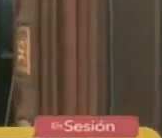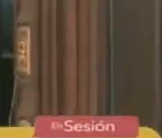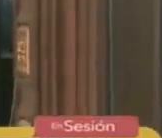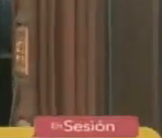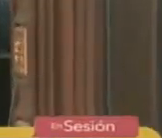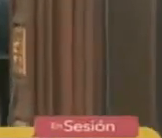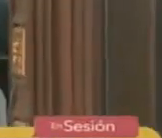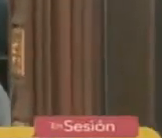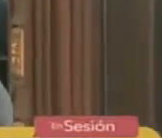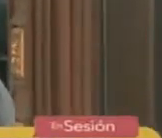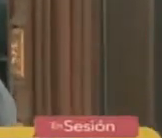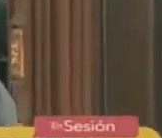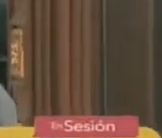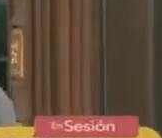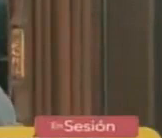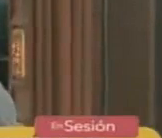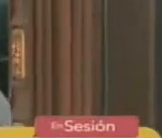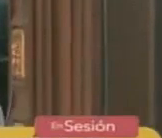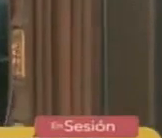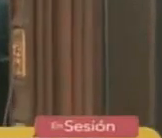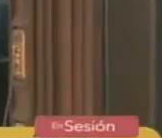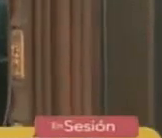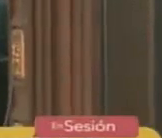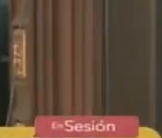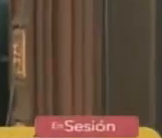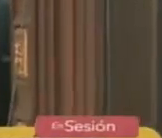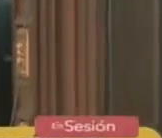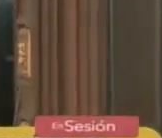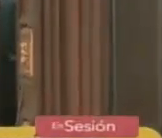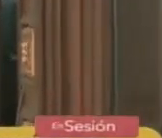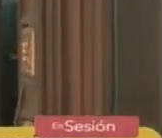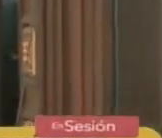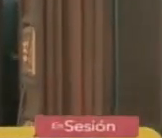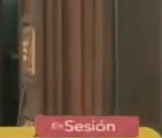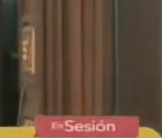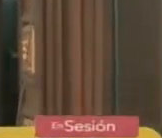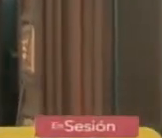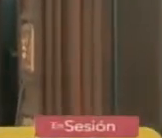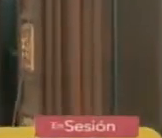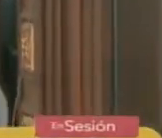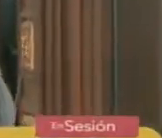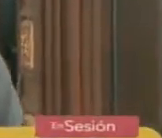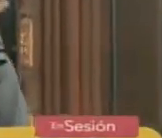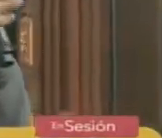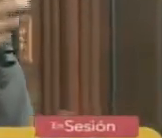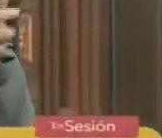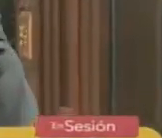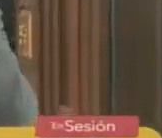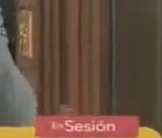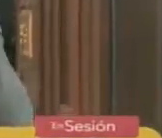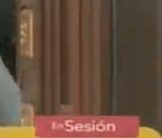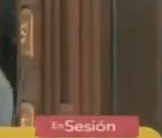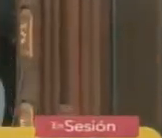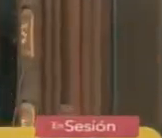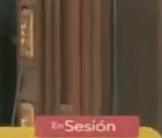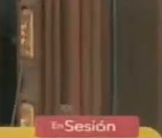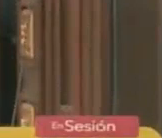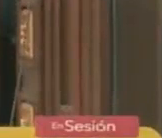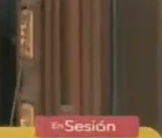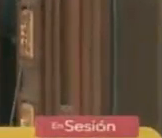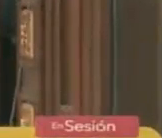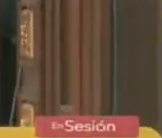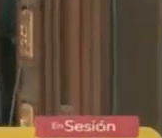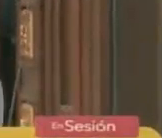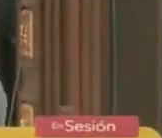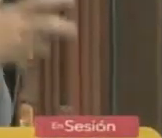Nacional para tratar de garantizar en medio del conflicto armado el orden público,